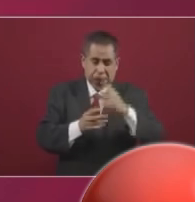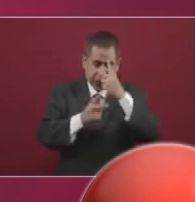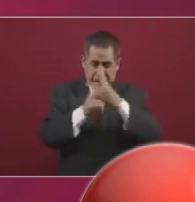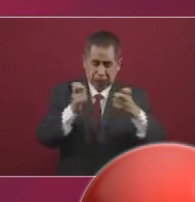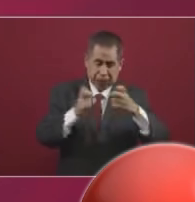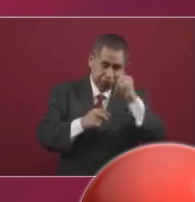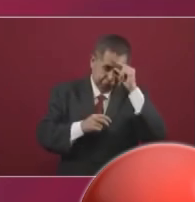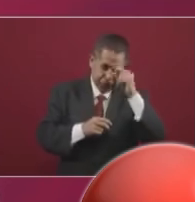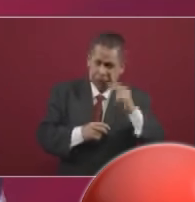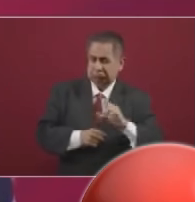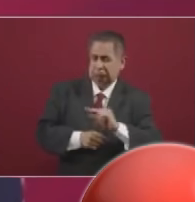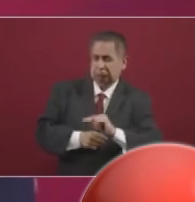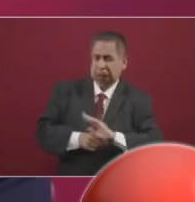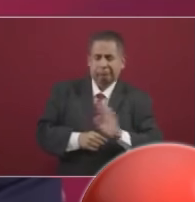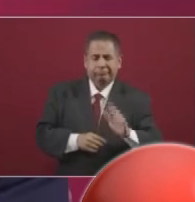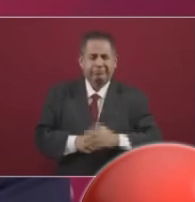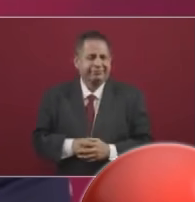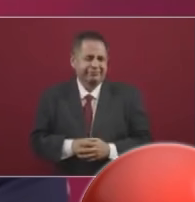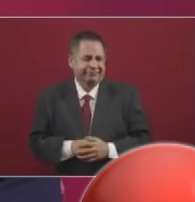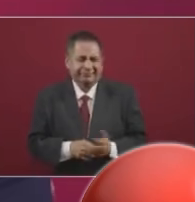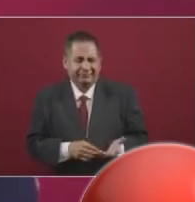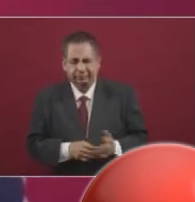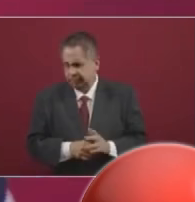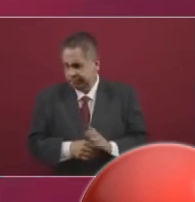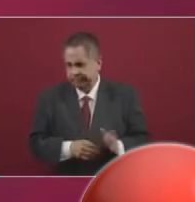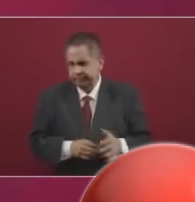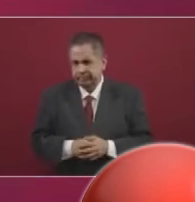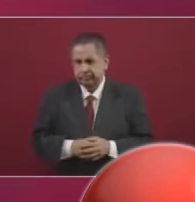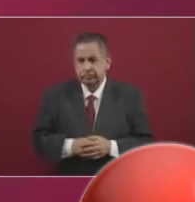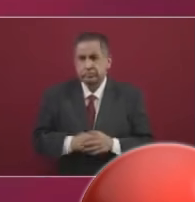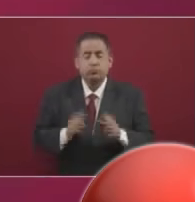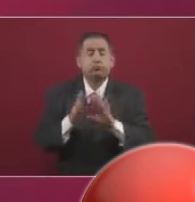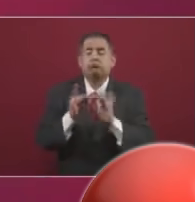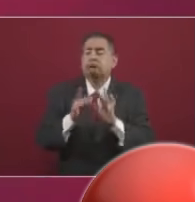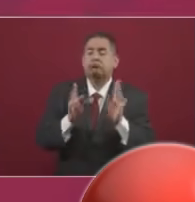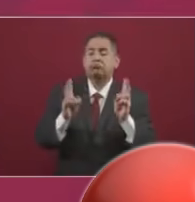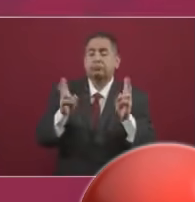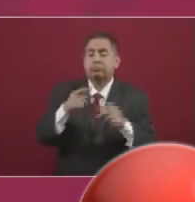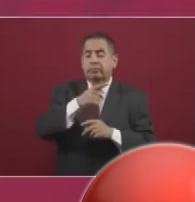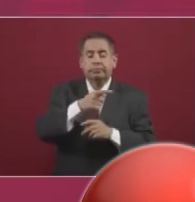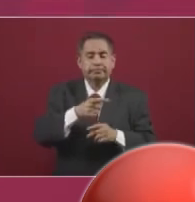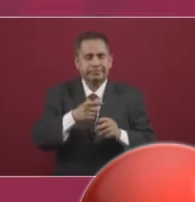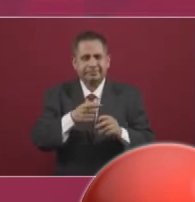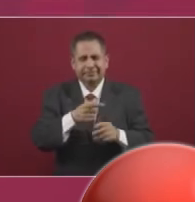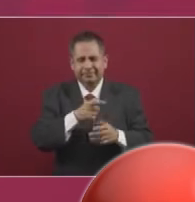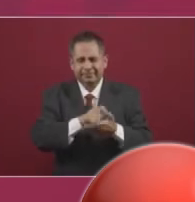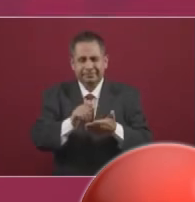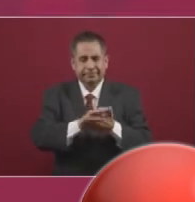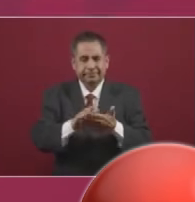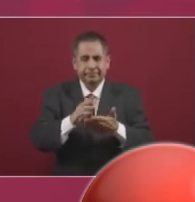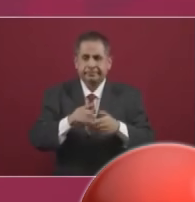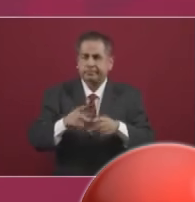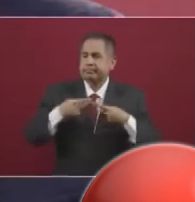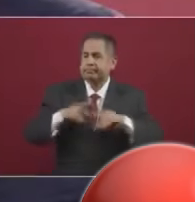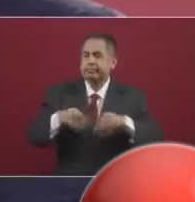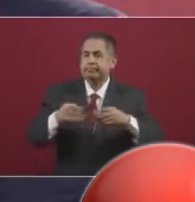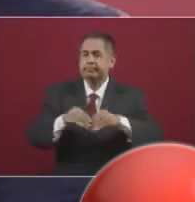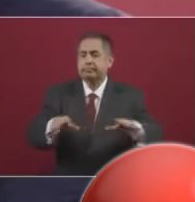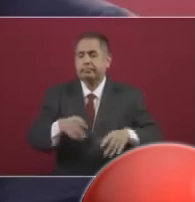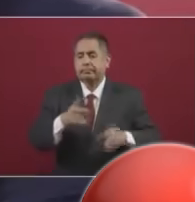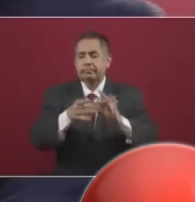intelectualidad. Dice, cuando están escribiéndole algo para el pueblo,